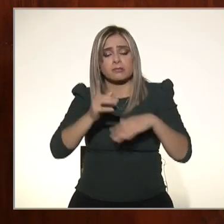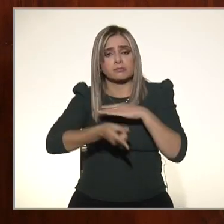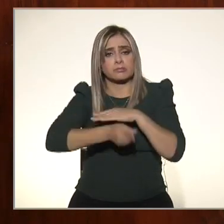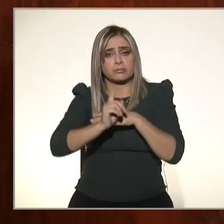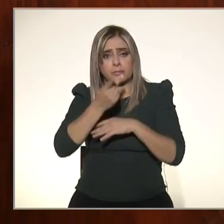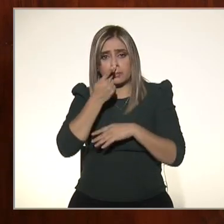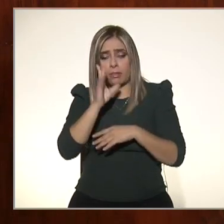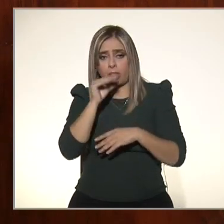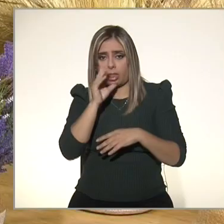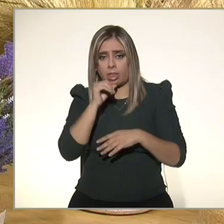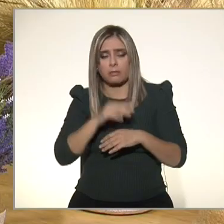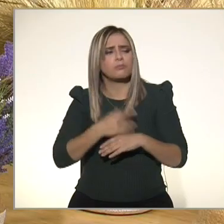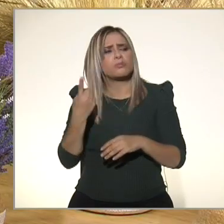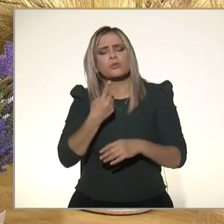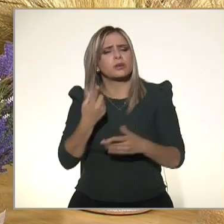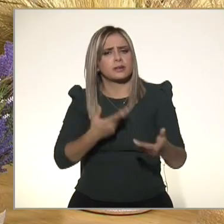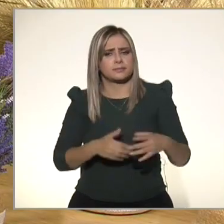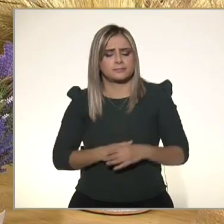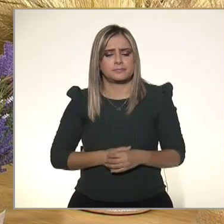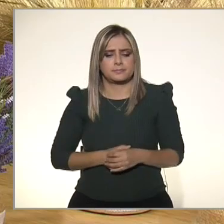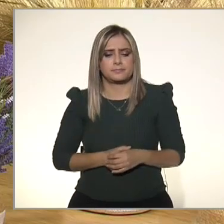disfunción. ¿Por qué, doctora?